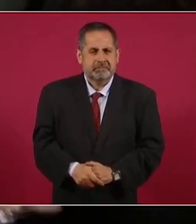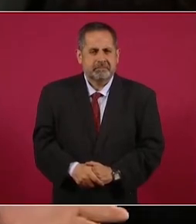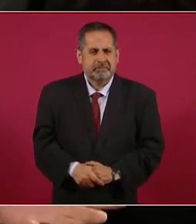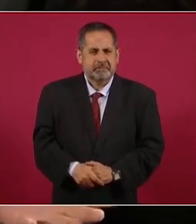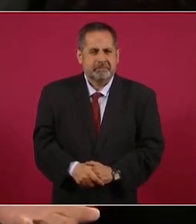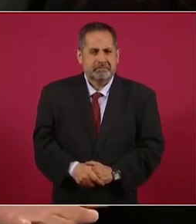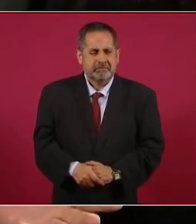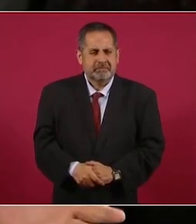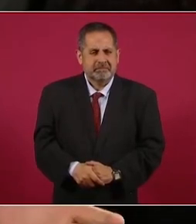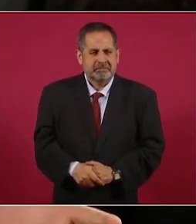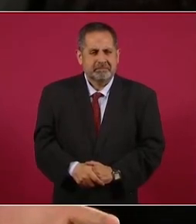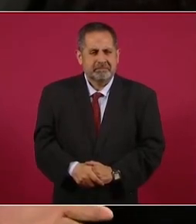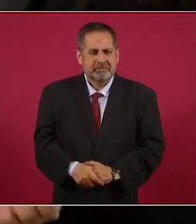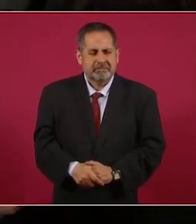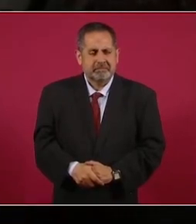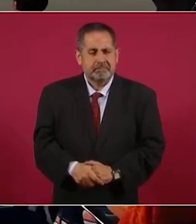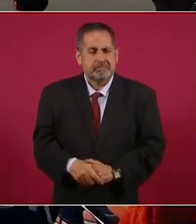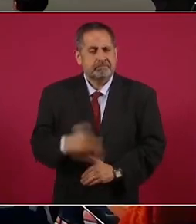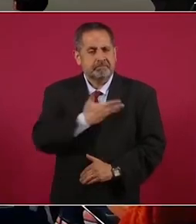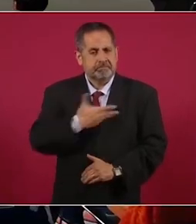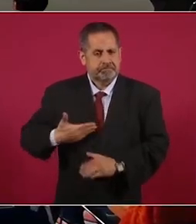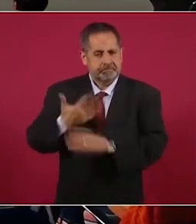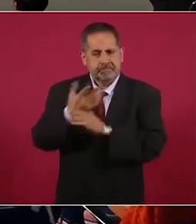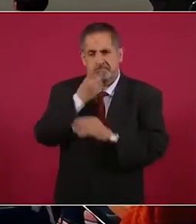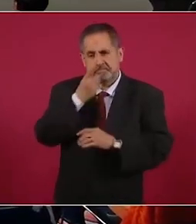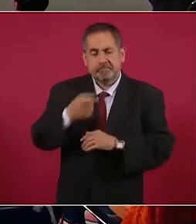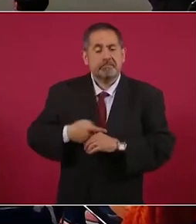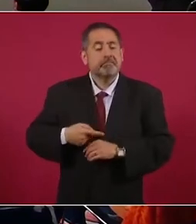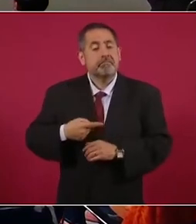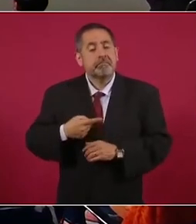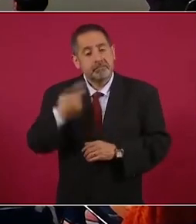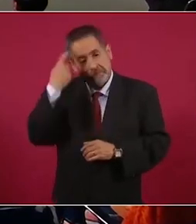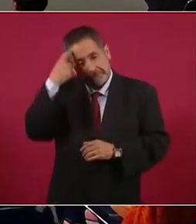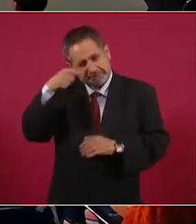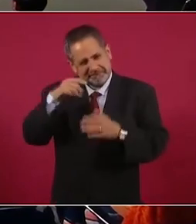una investigación al respecto de esto? Dejaron un